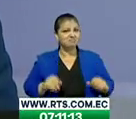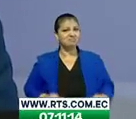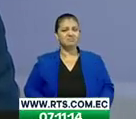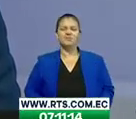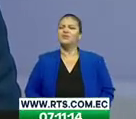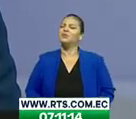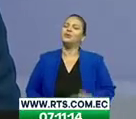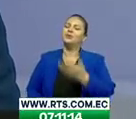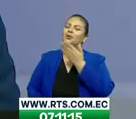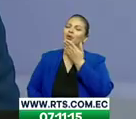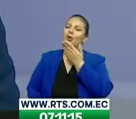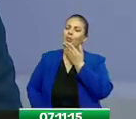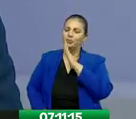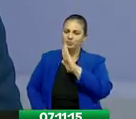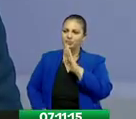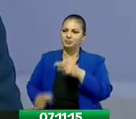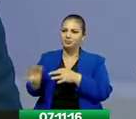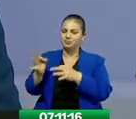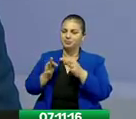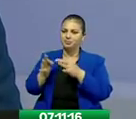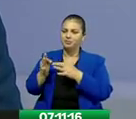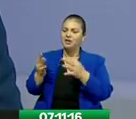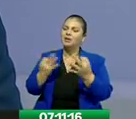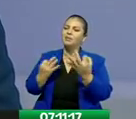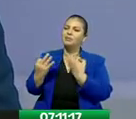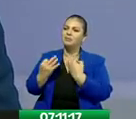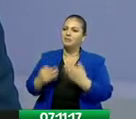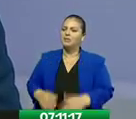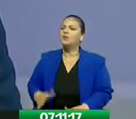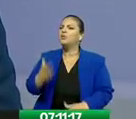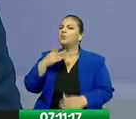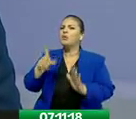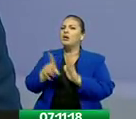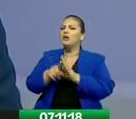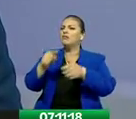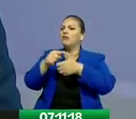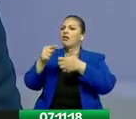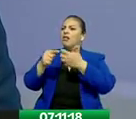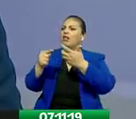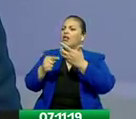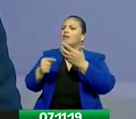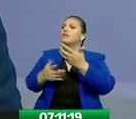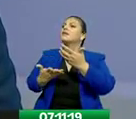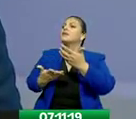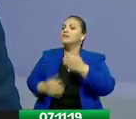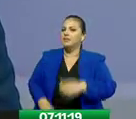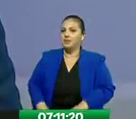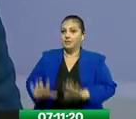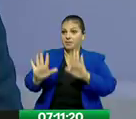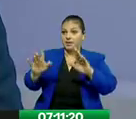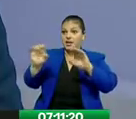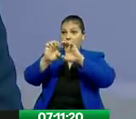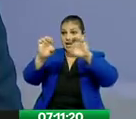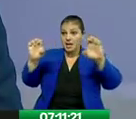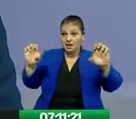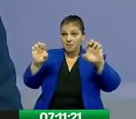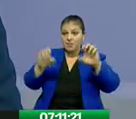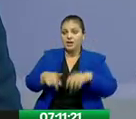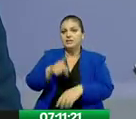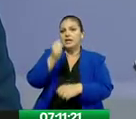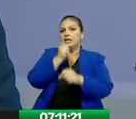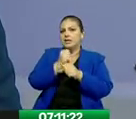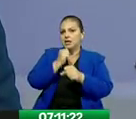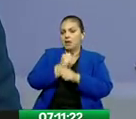a las particularidades entonces. Y entre los principales puntos de la ley están una contribución que deberán hacer las empresas que facturan más